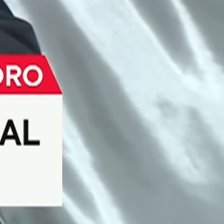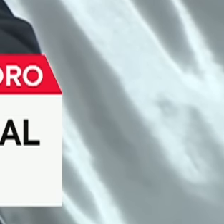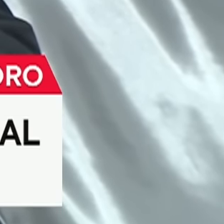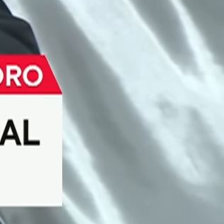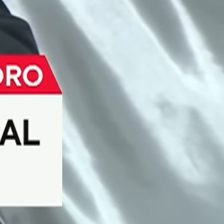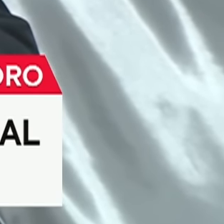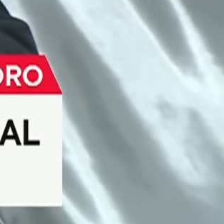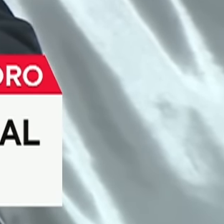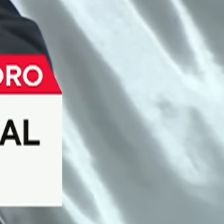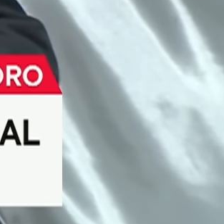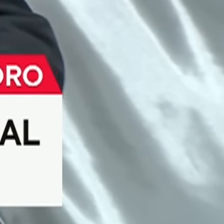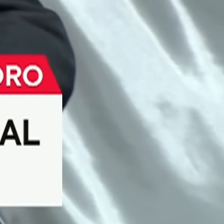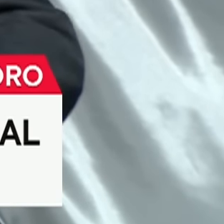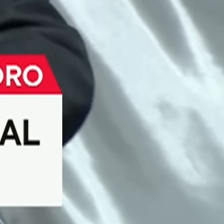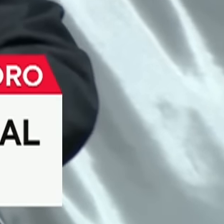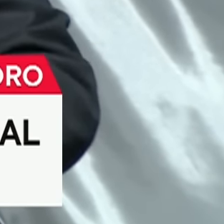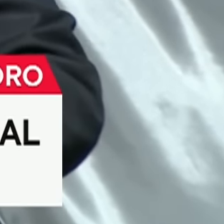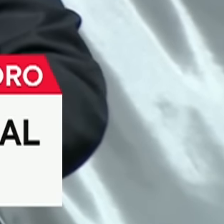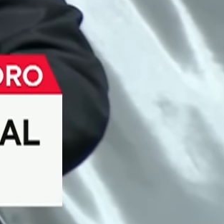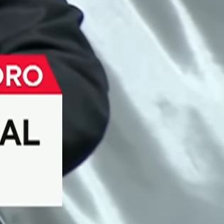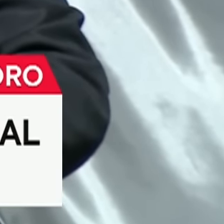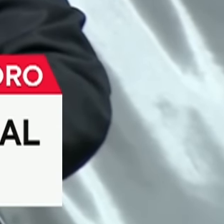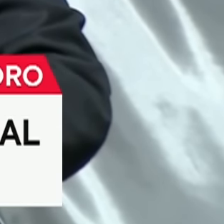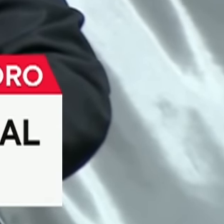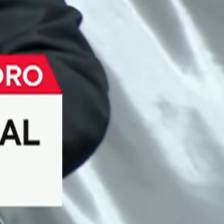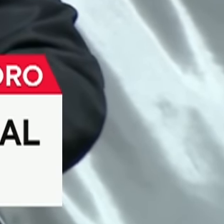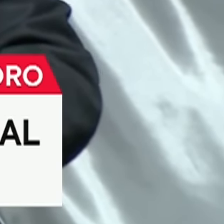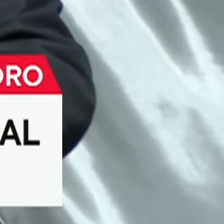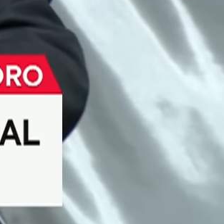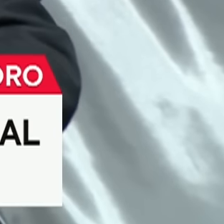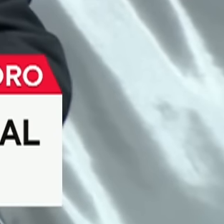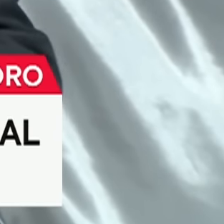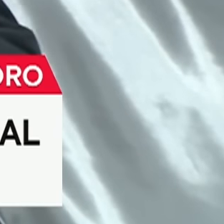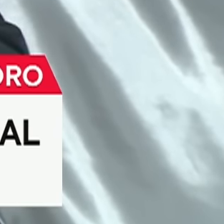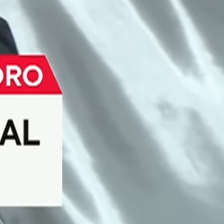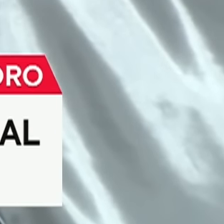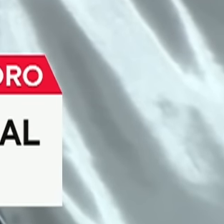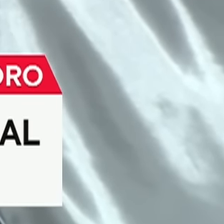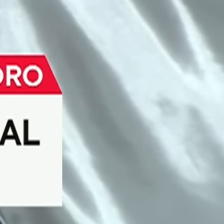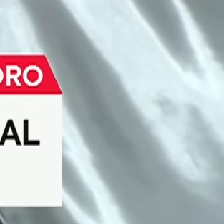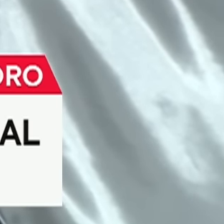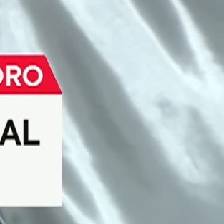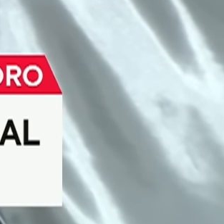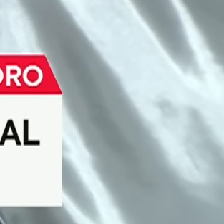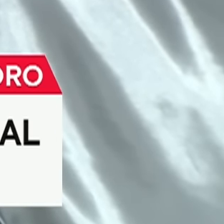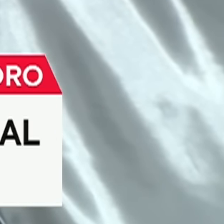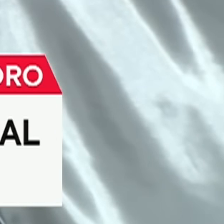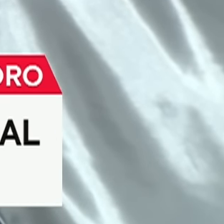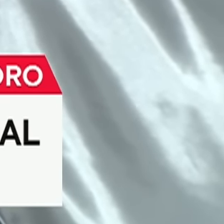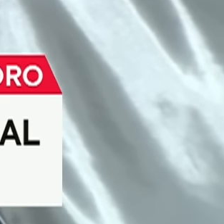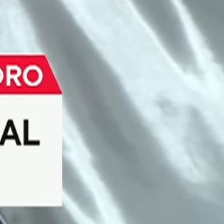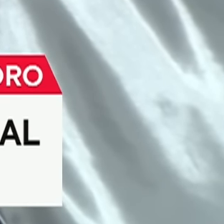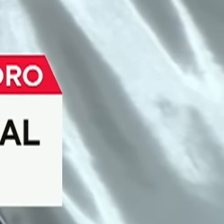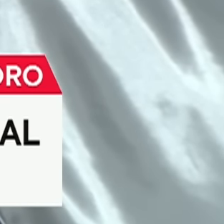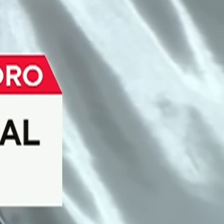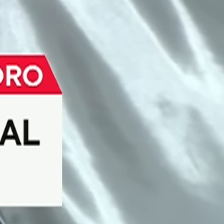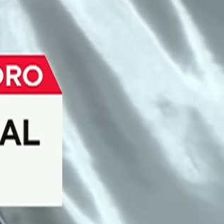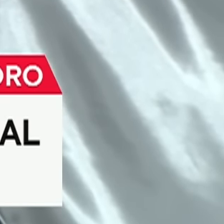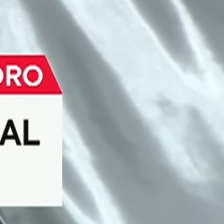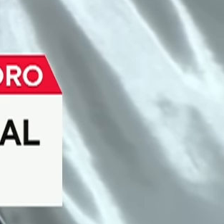Hoy puedo decirles con gran satisfacción que habiendo desarrollado una gestión con dedicación